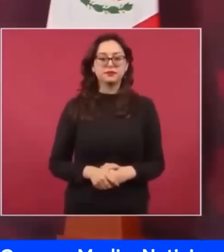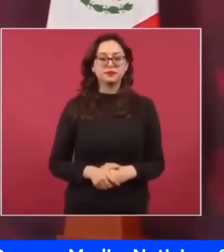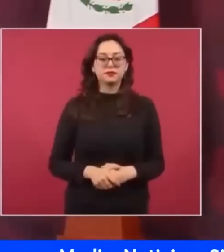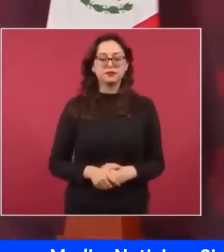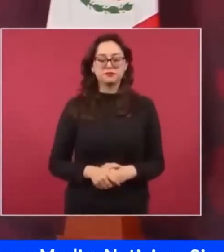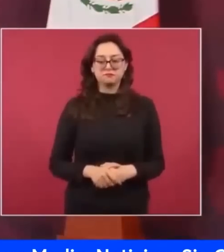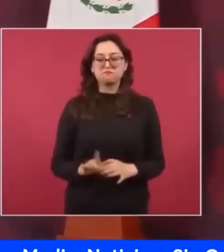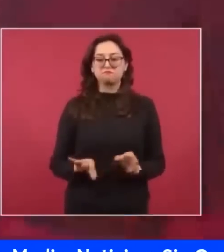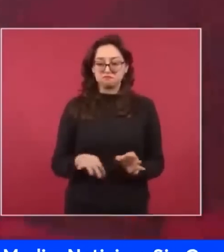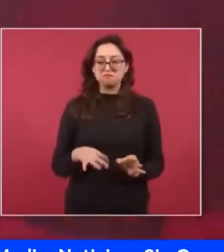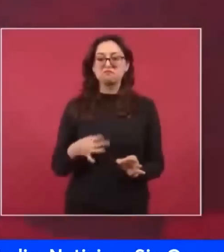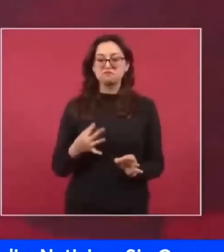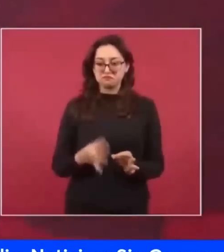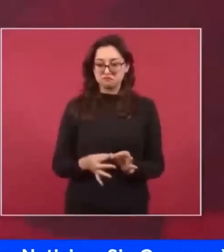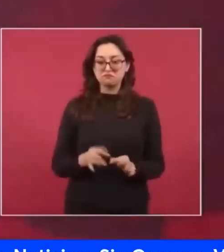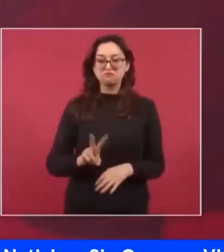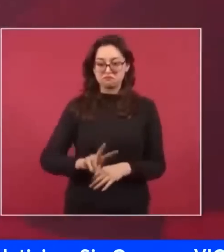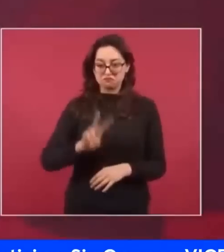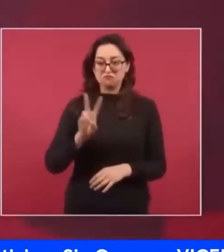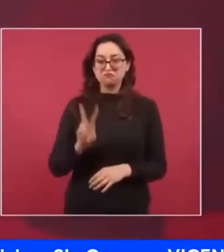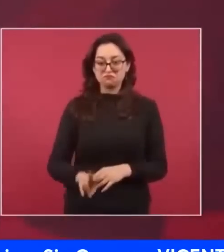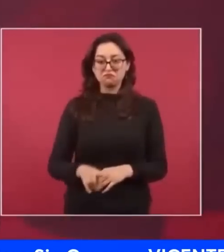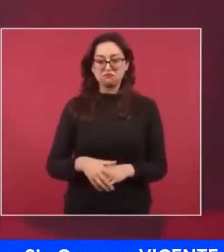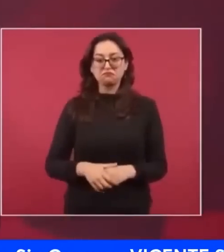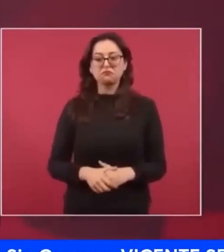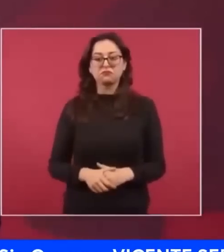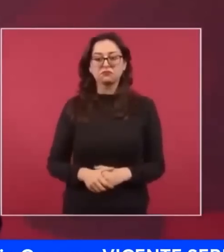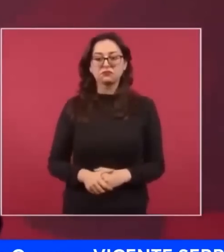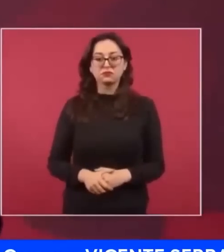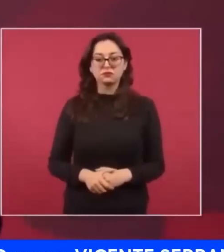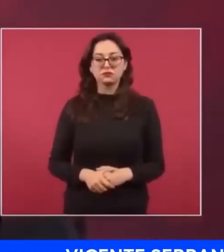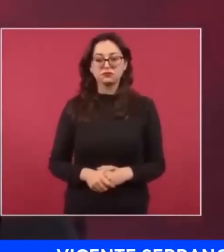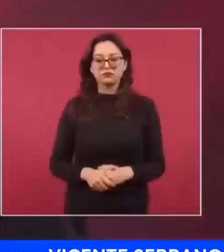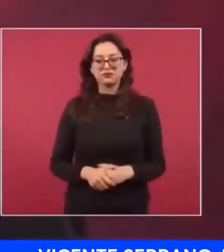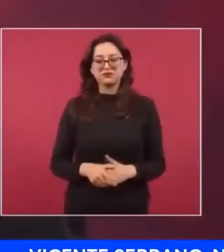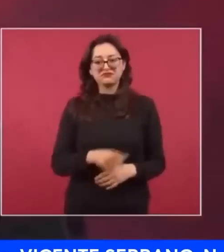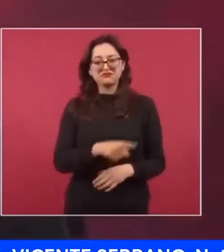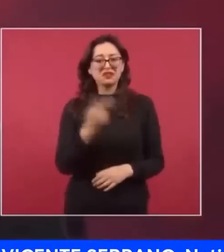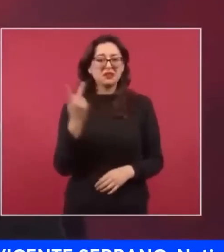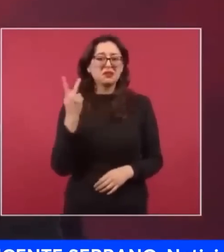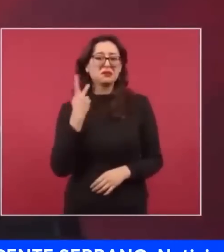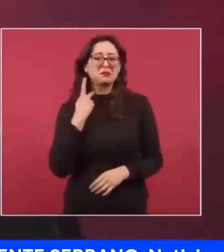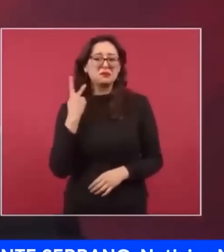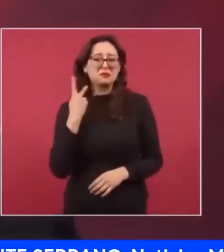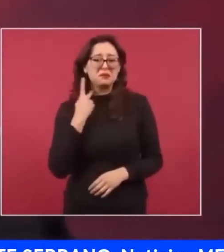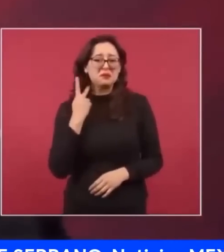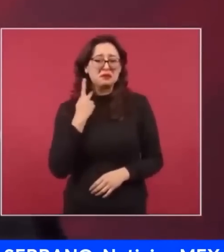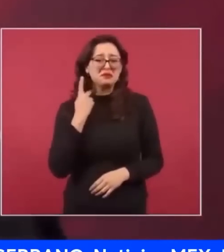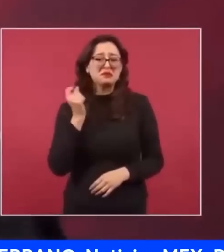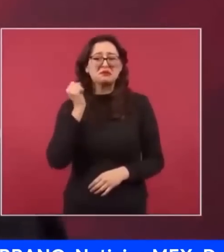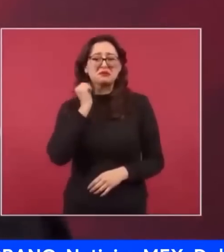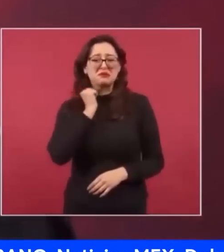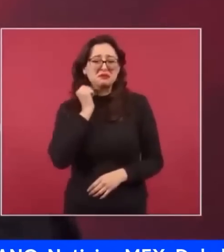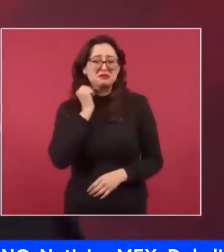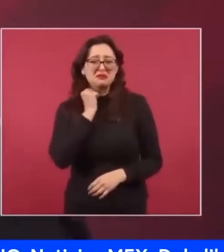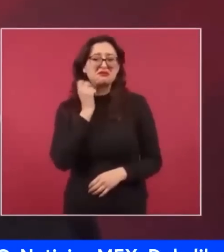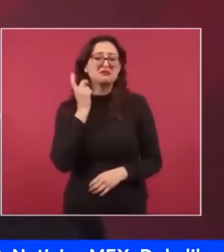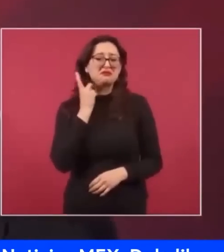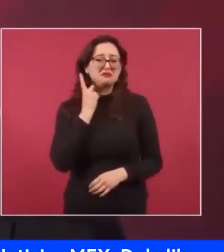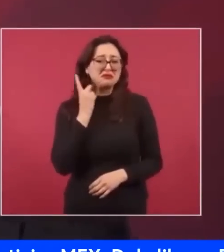Y ha cumplido con eso. Estos son algunos legisladores,